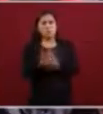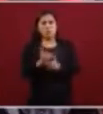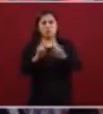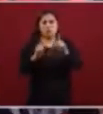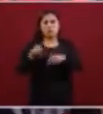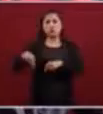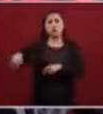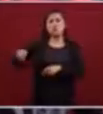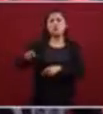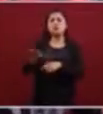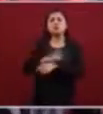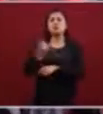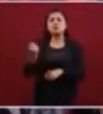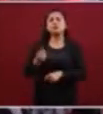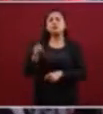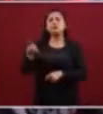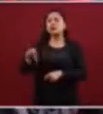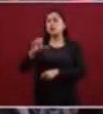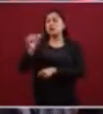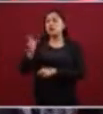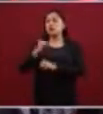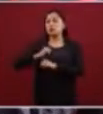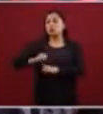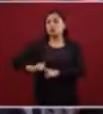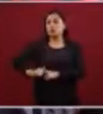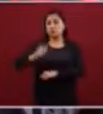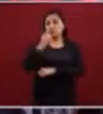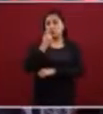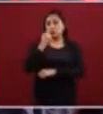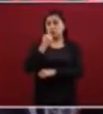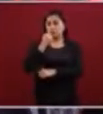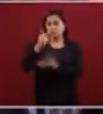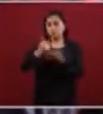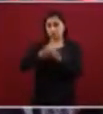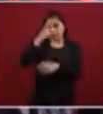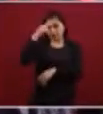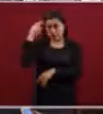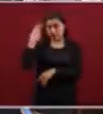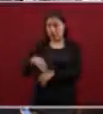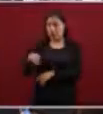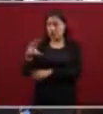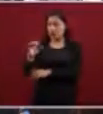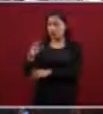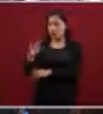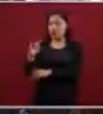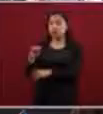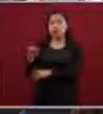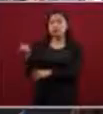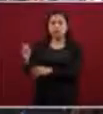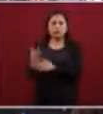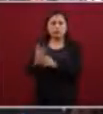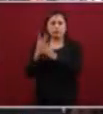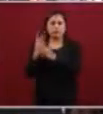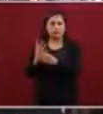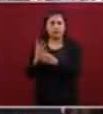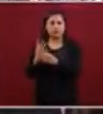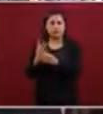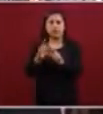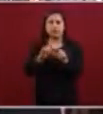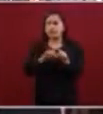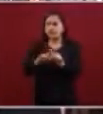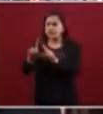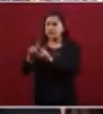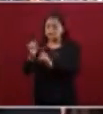García Hartuch, que es el titular de la Policía Capitalina, pues que tenían todos los hilos para que los